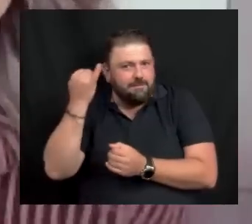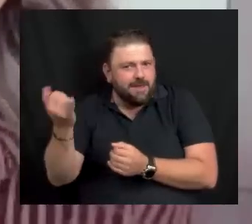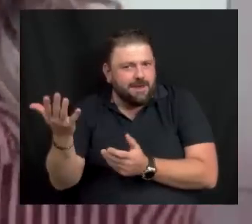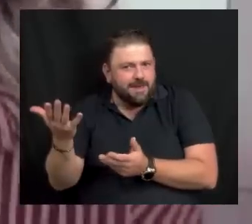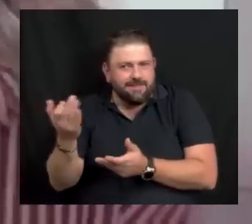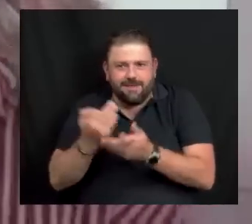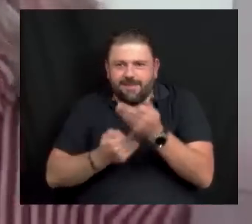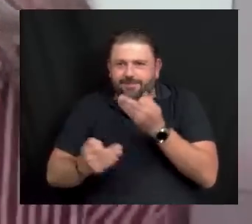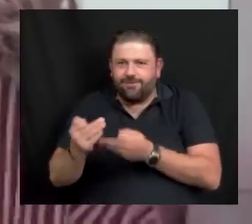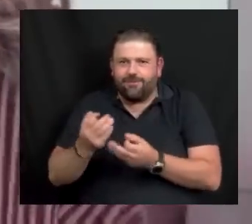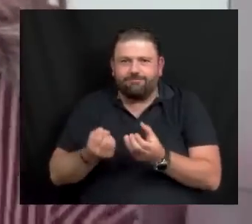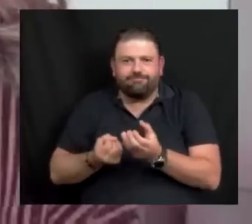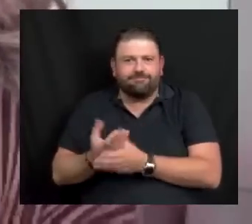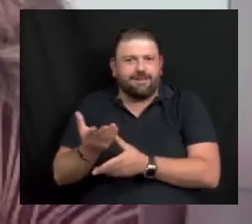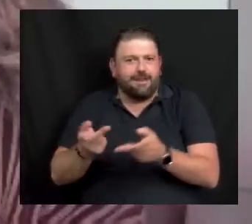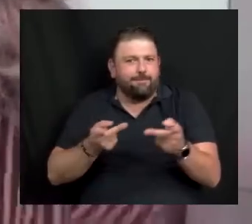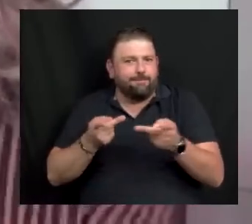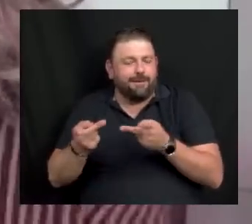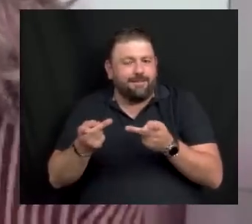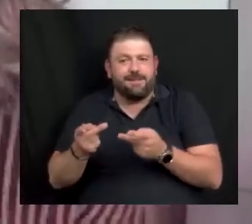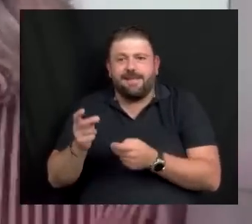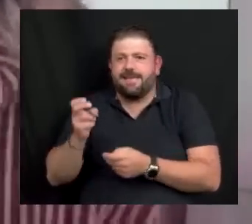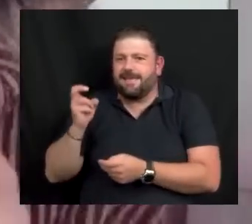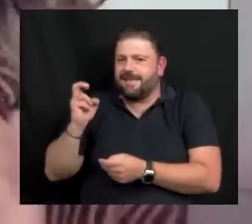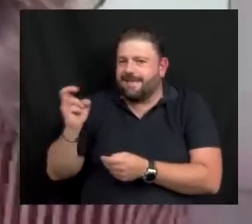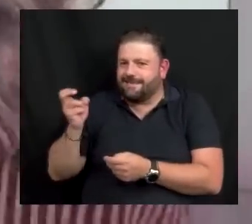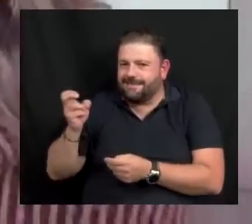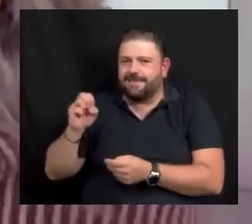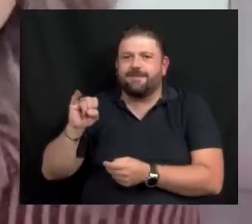es. Y bueno, pues, ¿qué viene? ¿Qué viene?